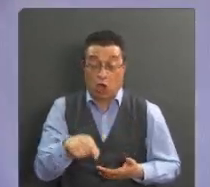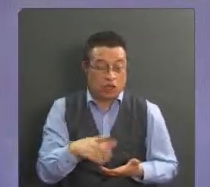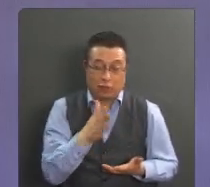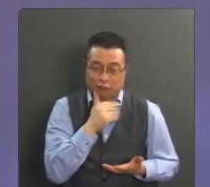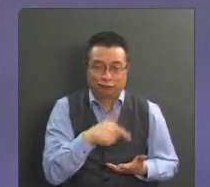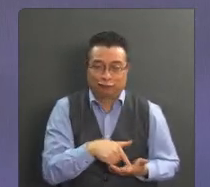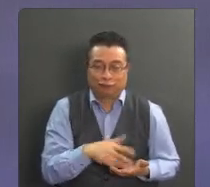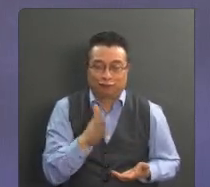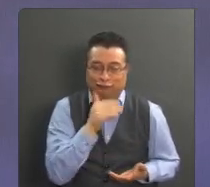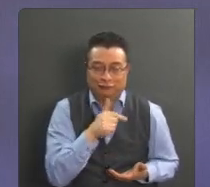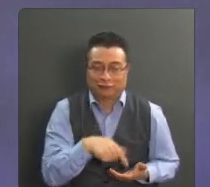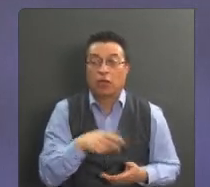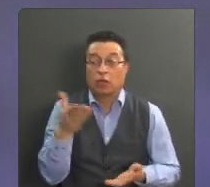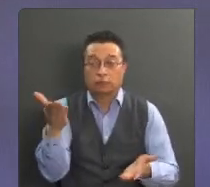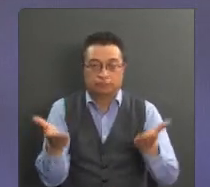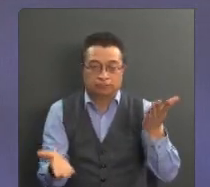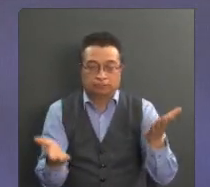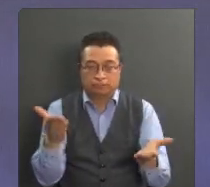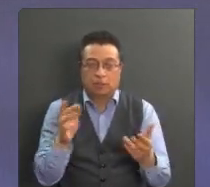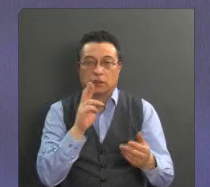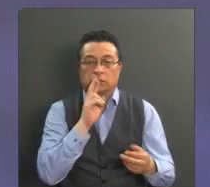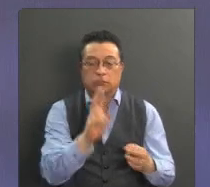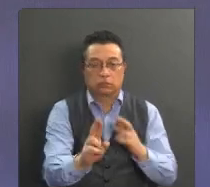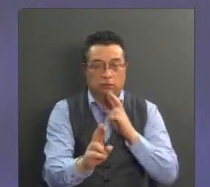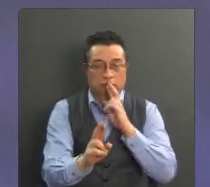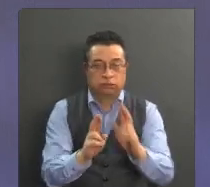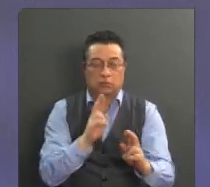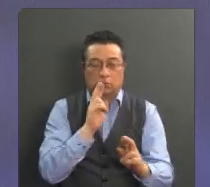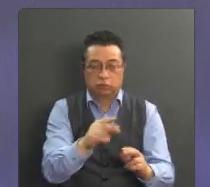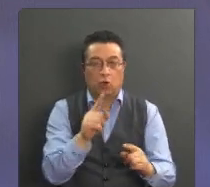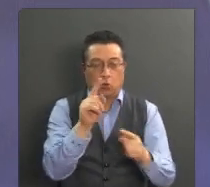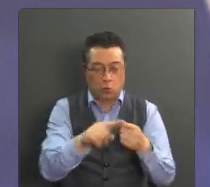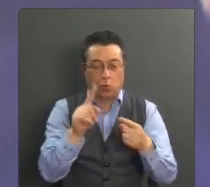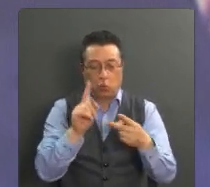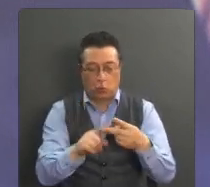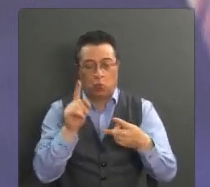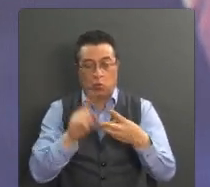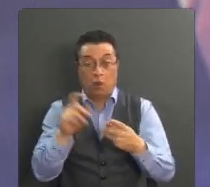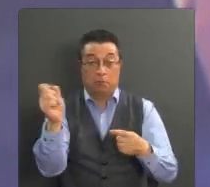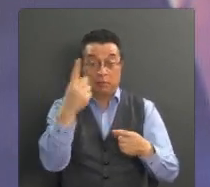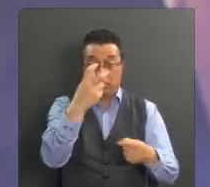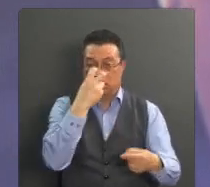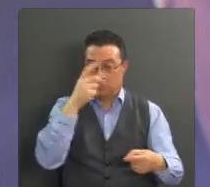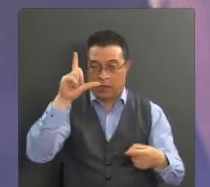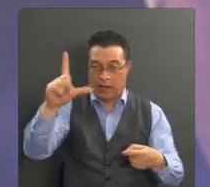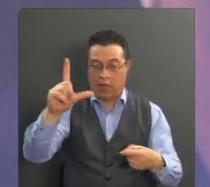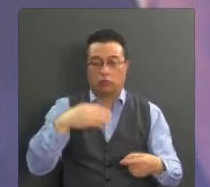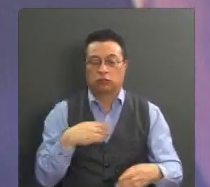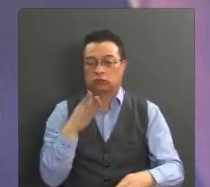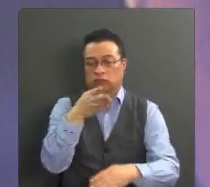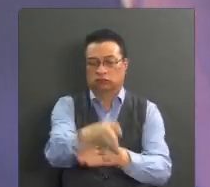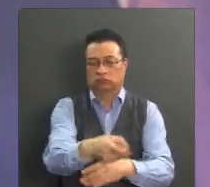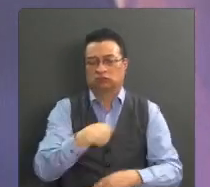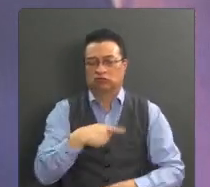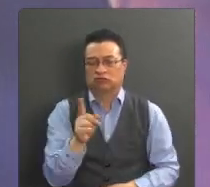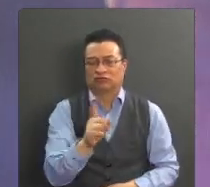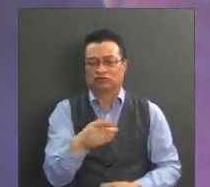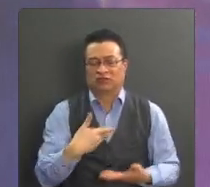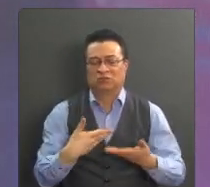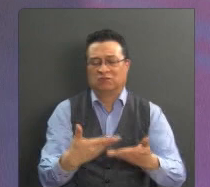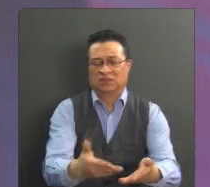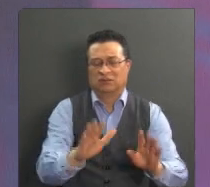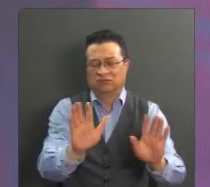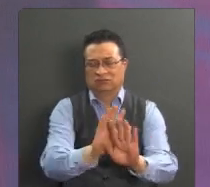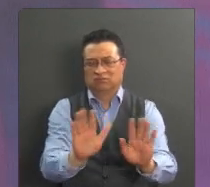una comparación de las respuestas que cayeron como un efecto dominó. Partió Ricardo Lagos negándose a asistir a la invitación